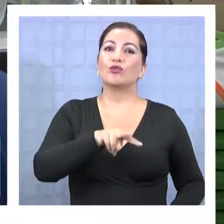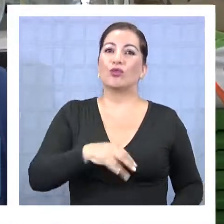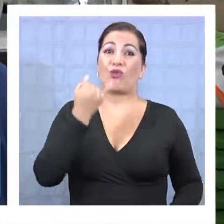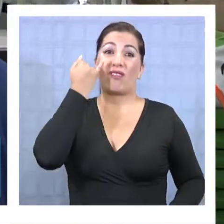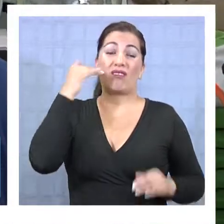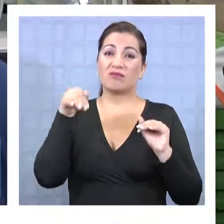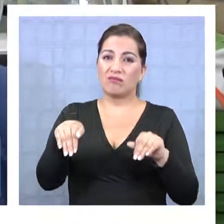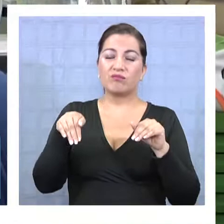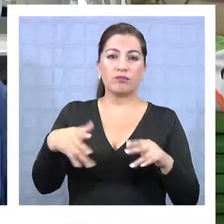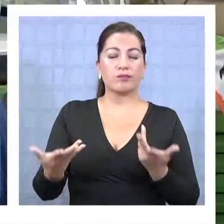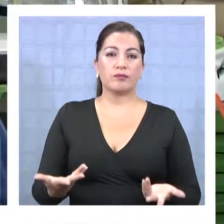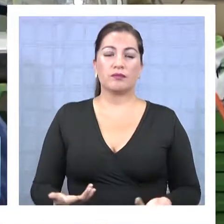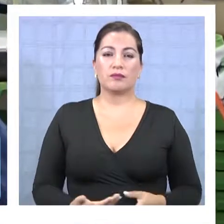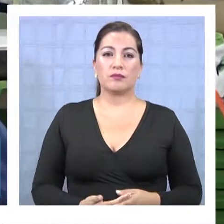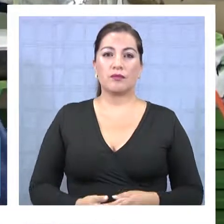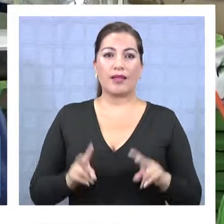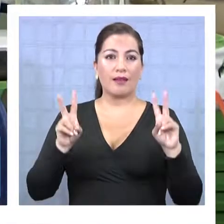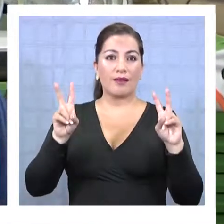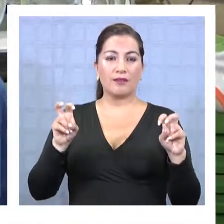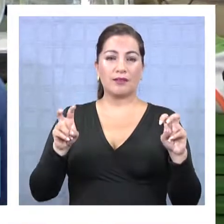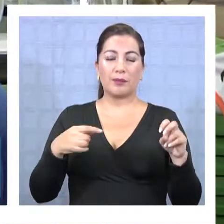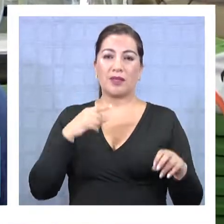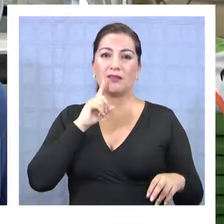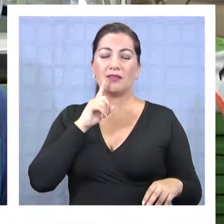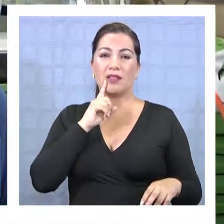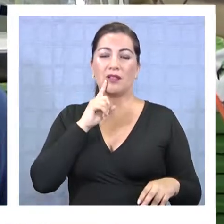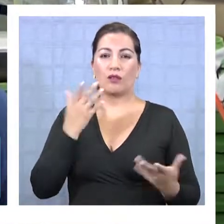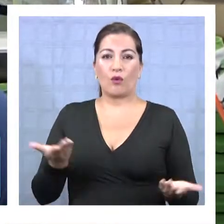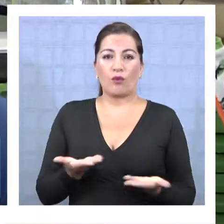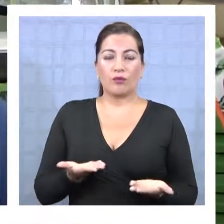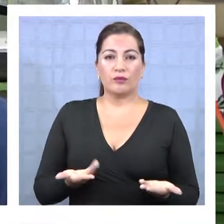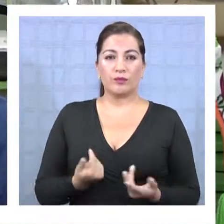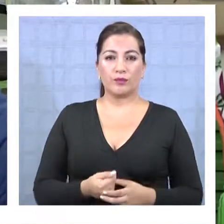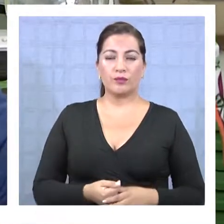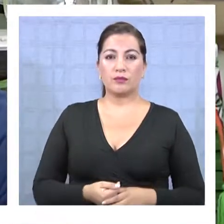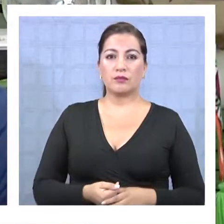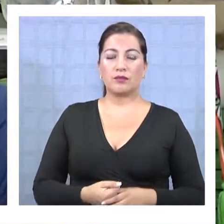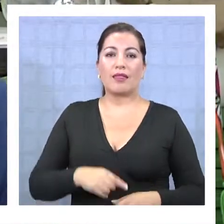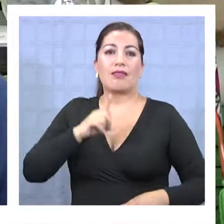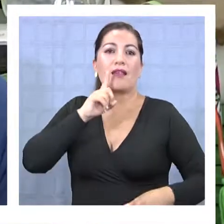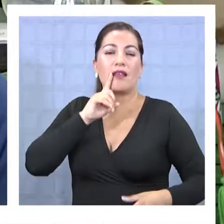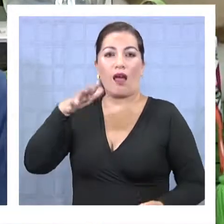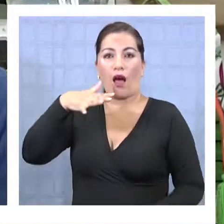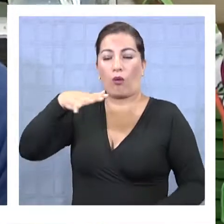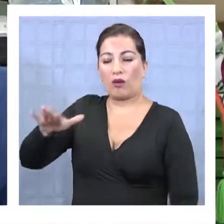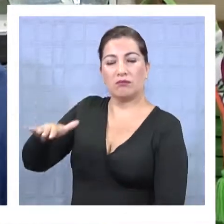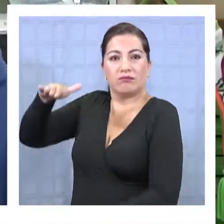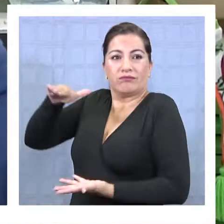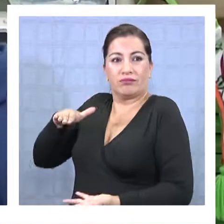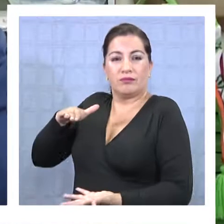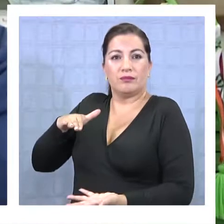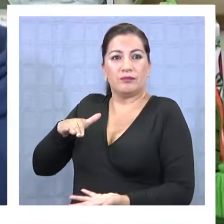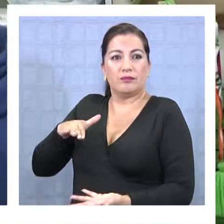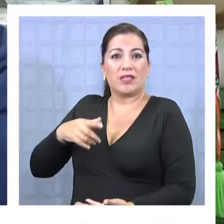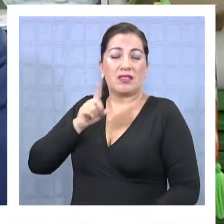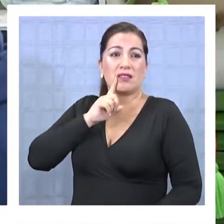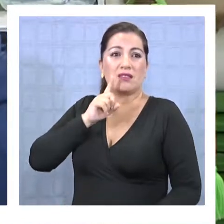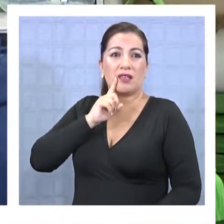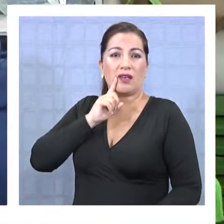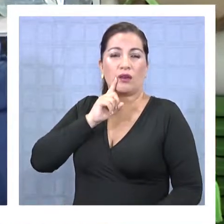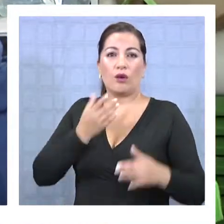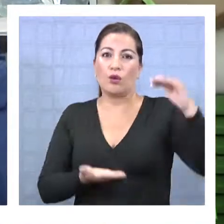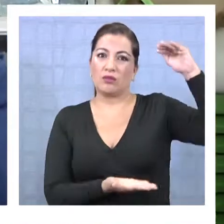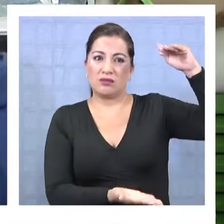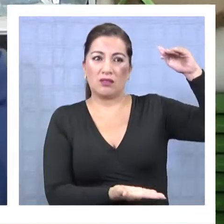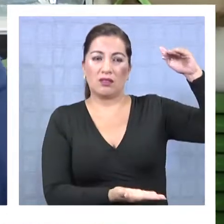nos incomoda de cierta manera el tema de la capacidad de la distribución. Es decir, traer agua, tenemos un